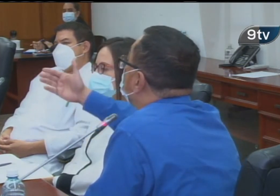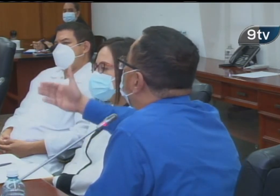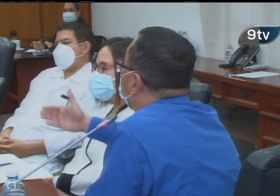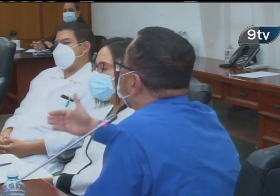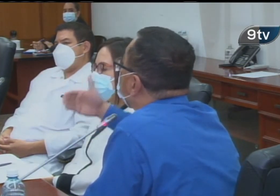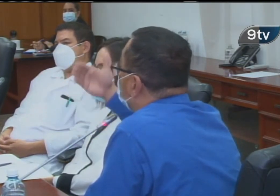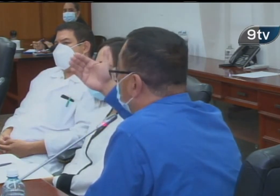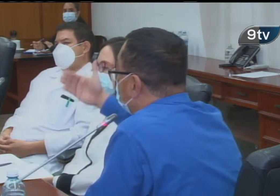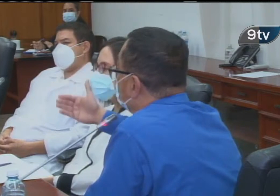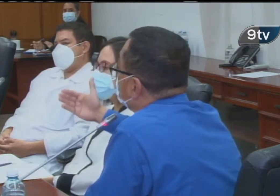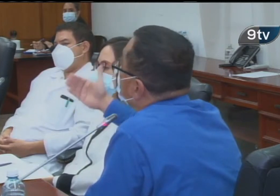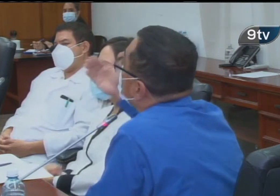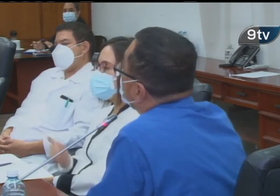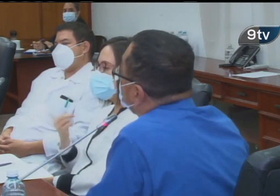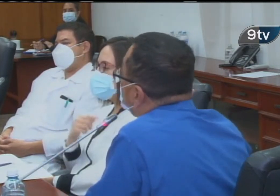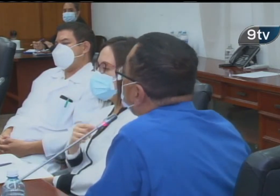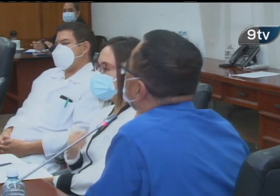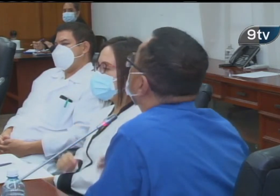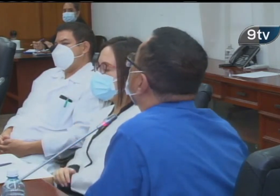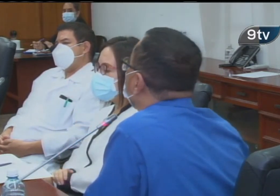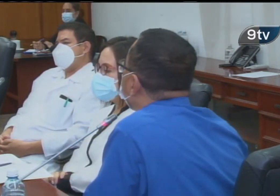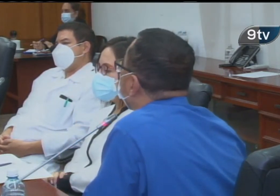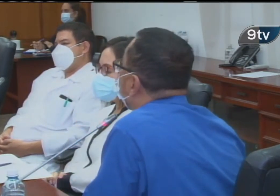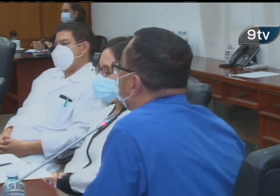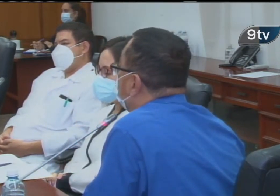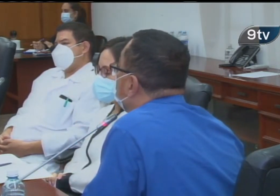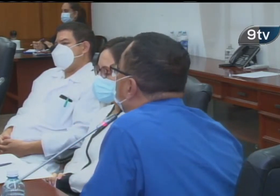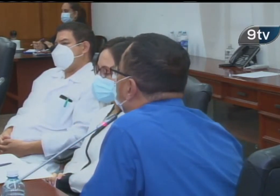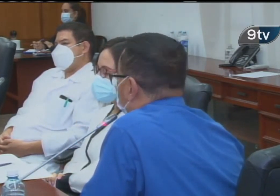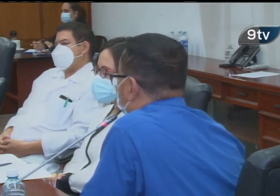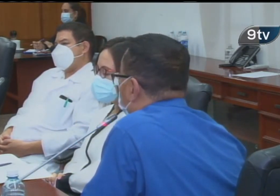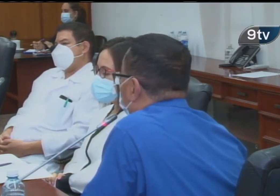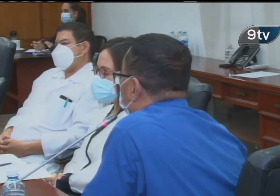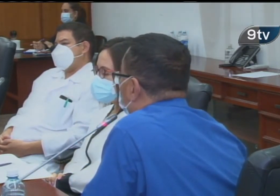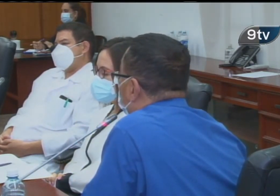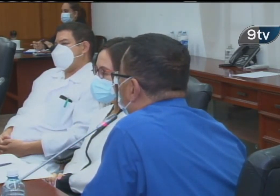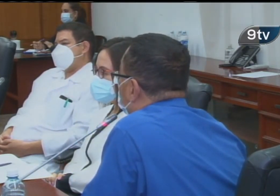del presupuesto general de la Nación del ejercicio fiscal anterior.